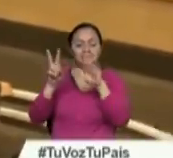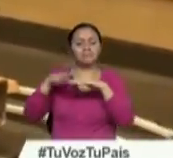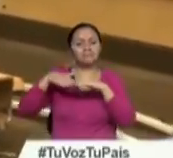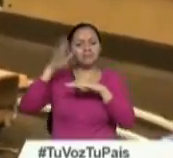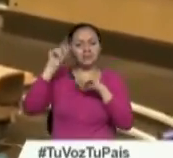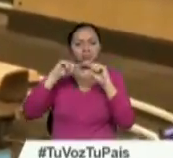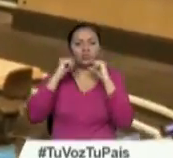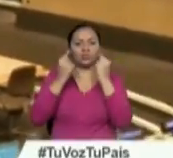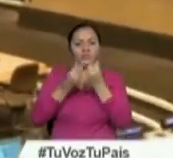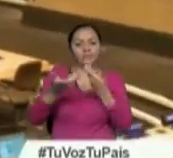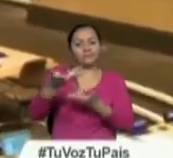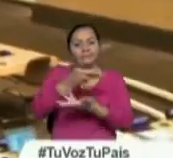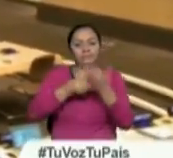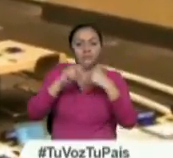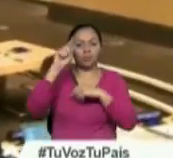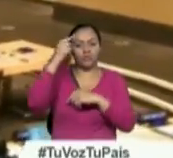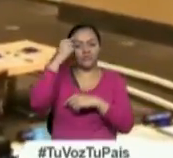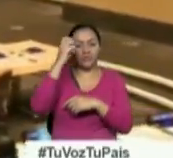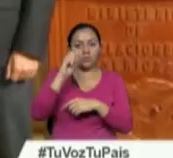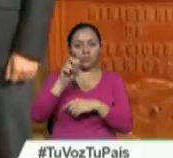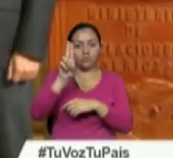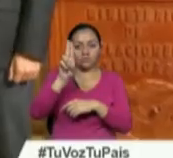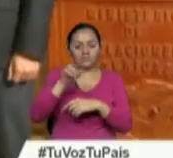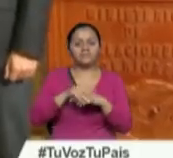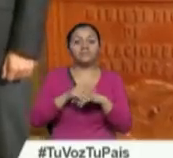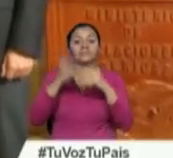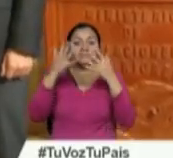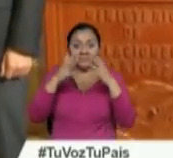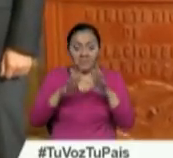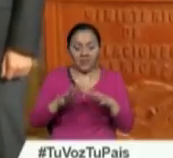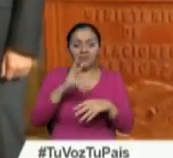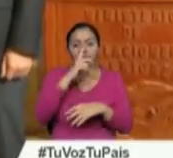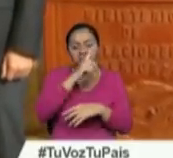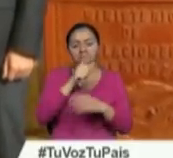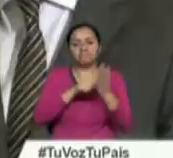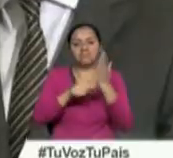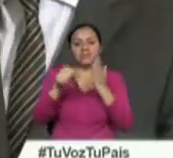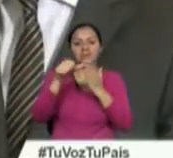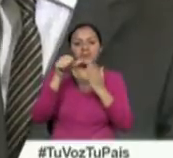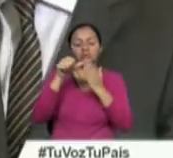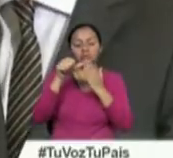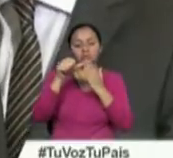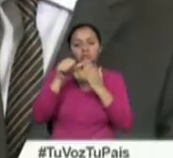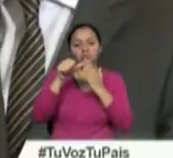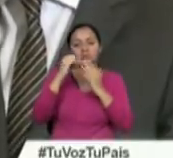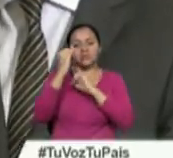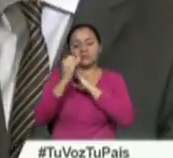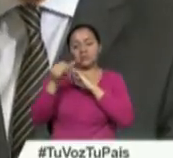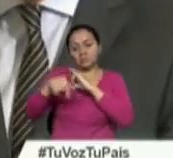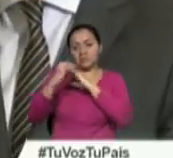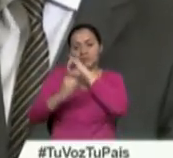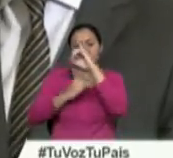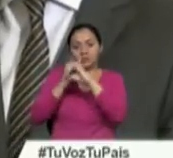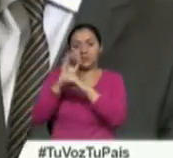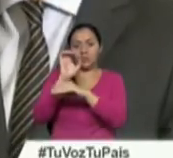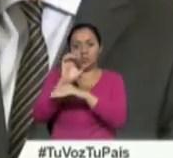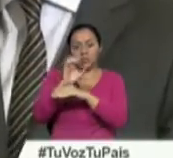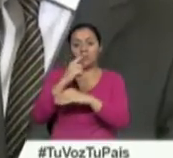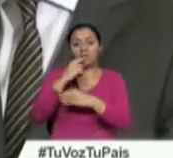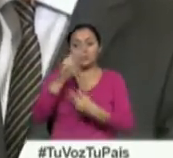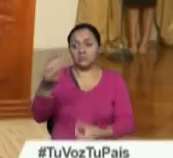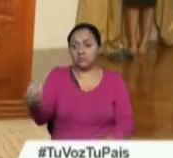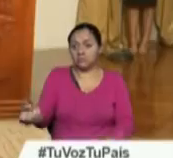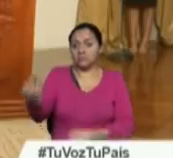grupo intergubernamental de las Naciones Unidas. En este sentido, el canciller ecuatoriano destacó la gran responsabilidad de portar la bandera